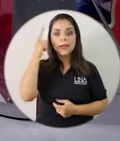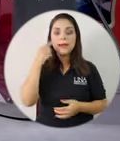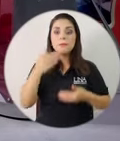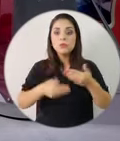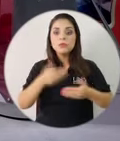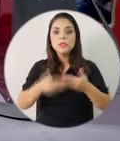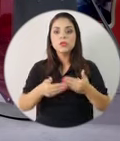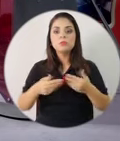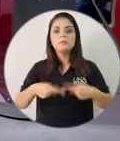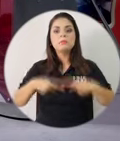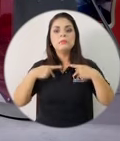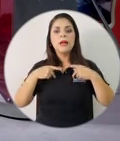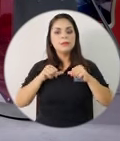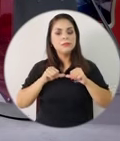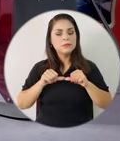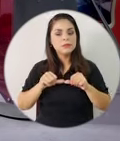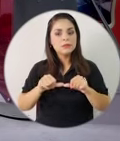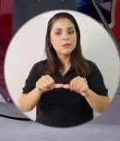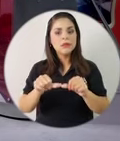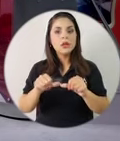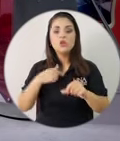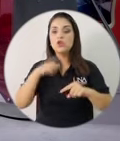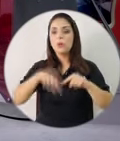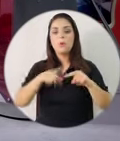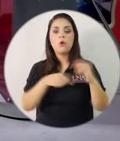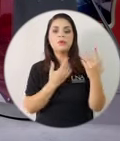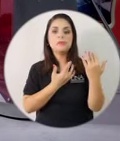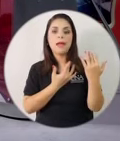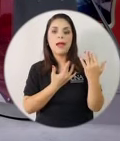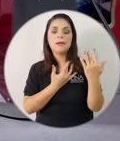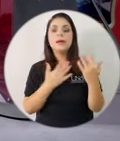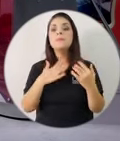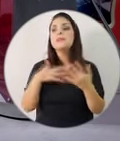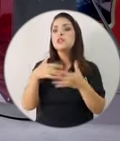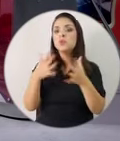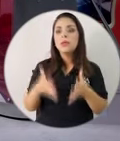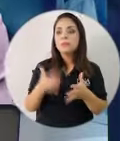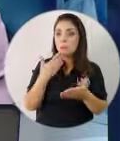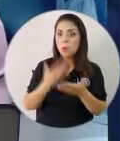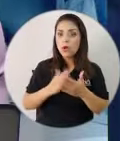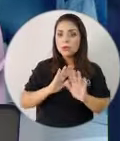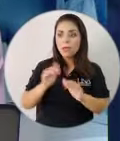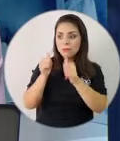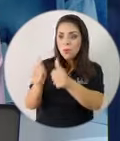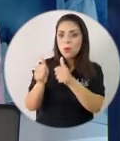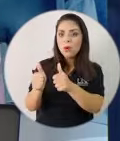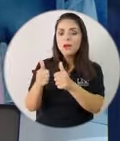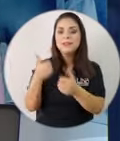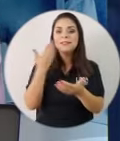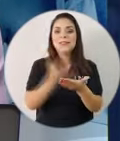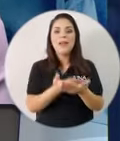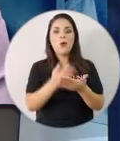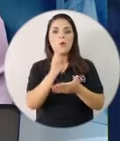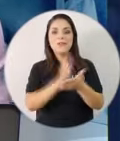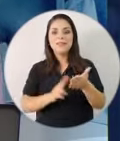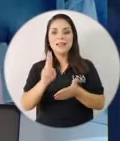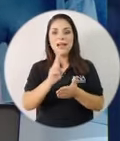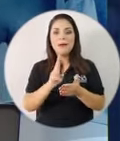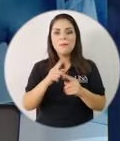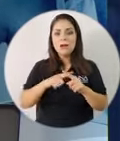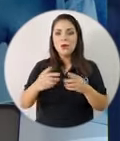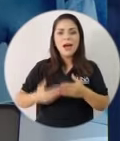con entender que el proceso vital es un continuo. Yo no puedo esperar que mis estudiantes tengan un buen desempeño cuando llegan